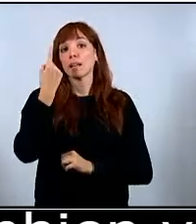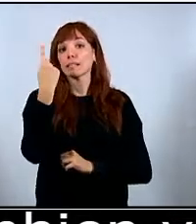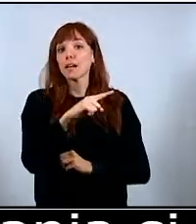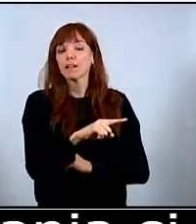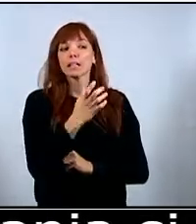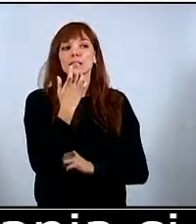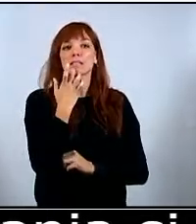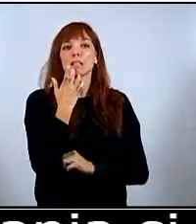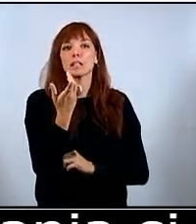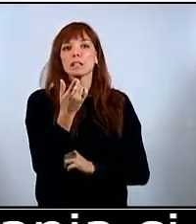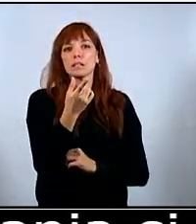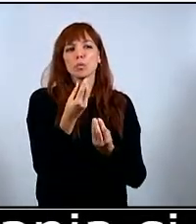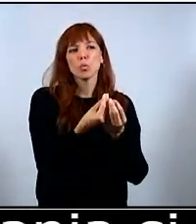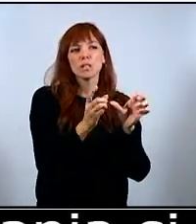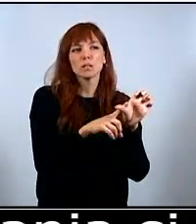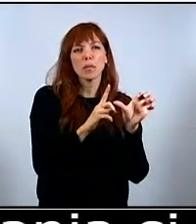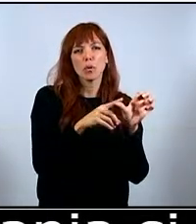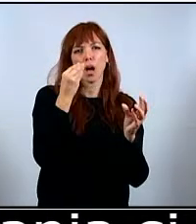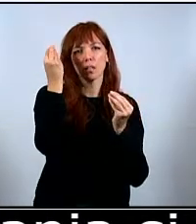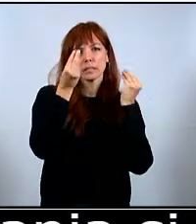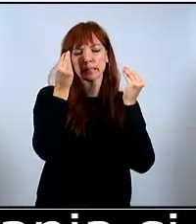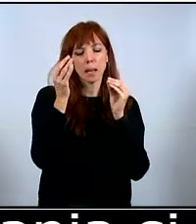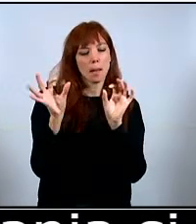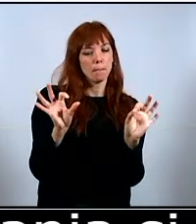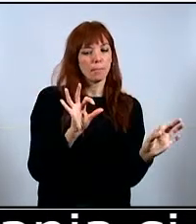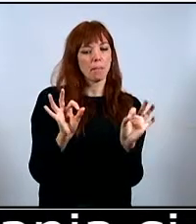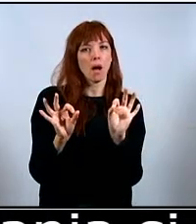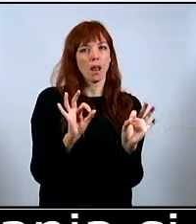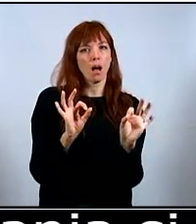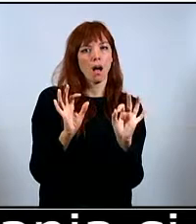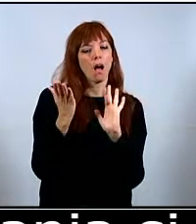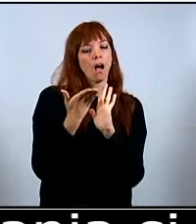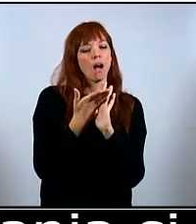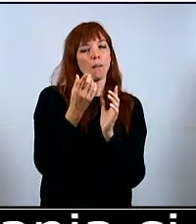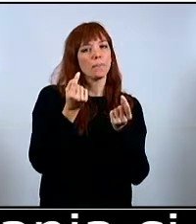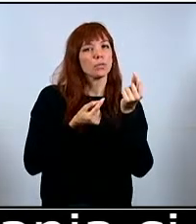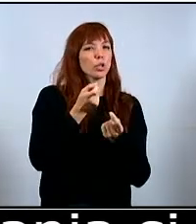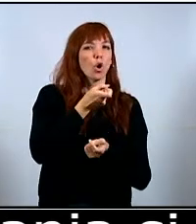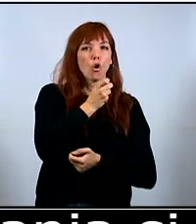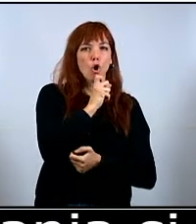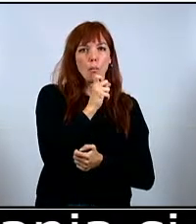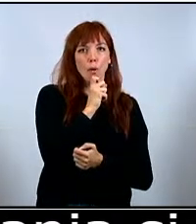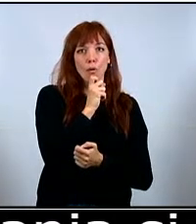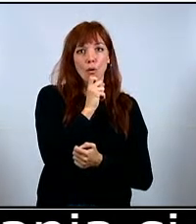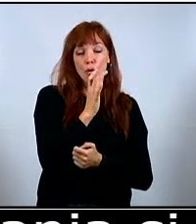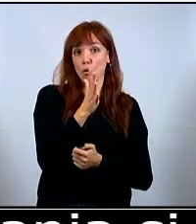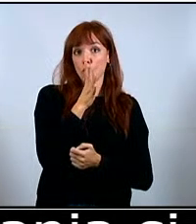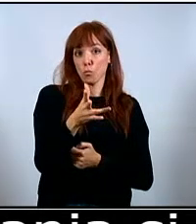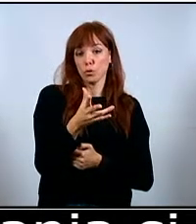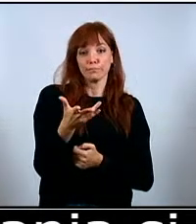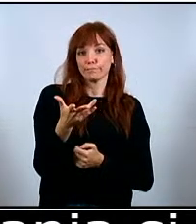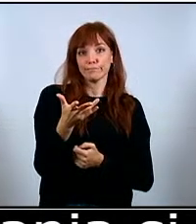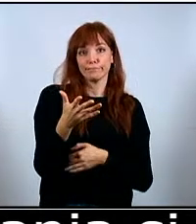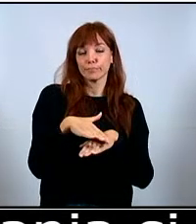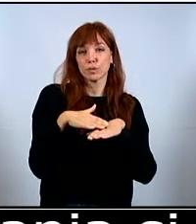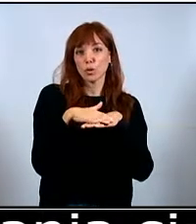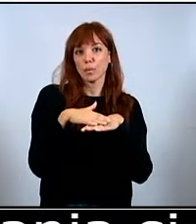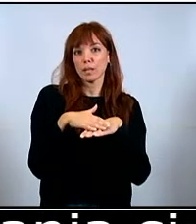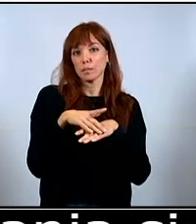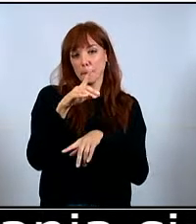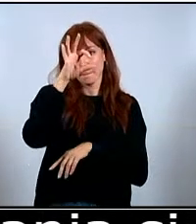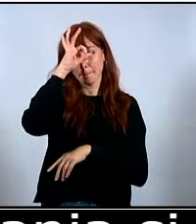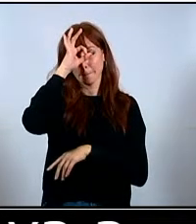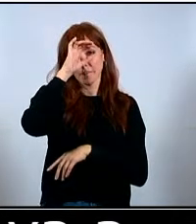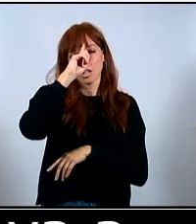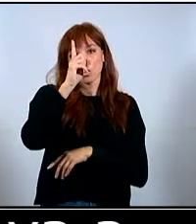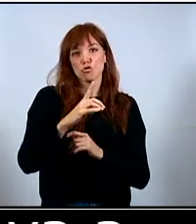de cómo va a afectar eso en los presupuestos, ya que yo, visto cómo ha actuado anteriormente el Gobierno, no se va a saber esos presupuestos